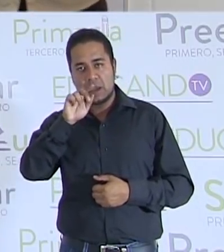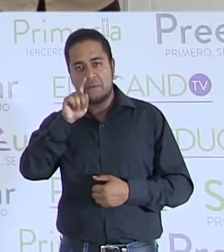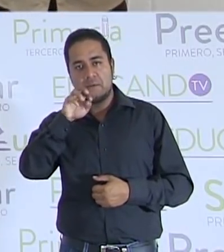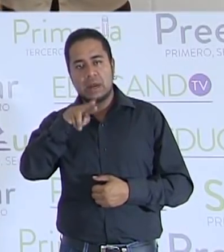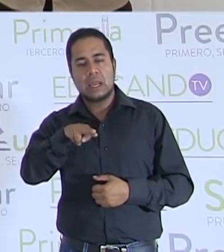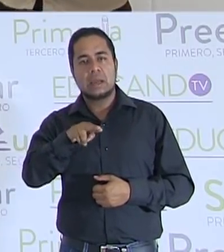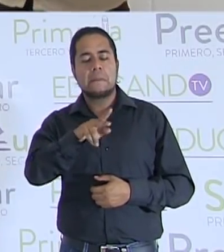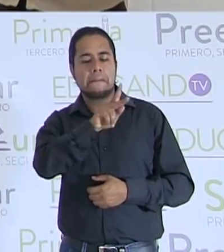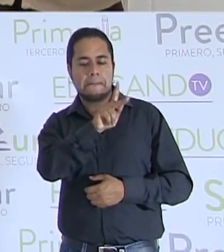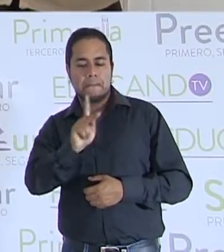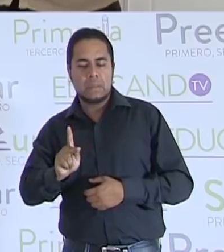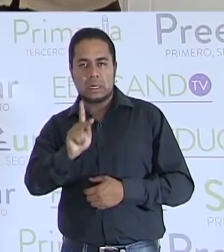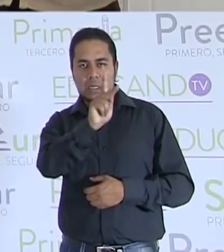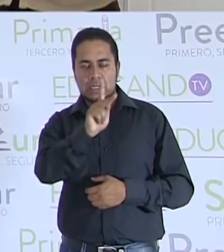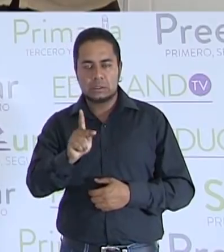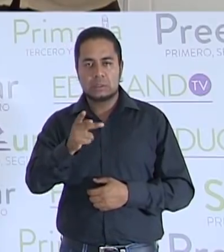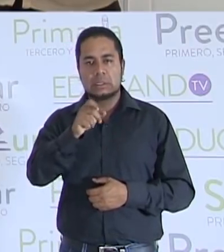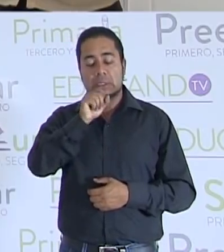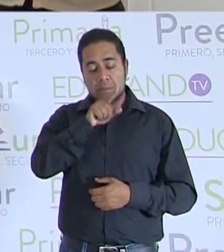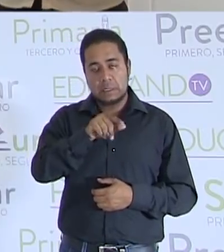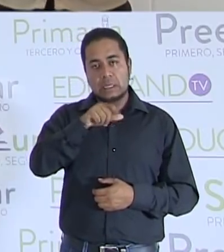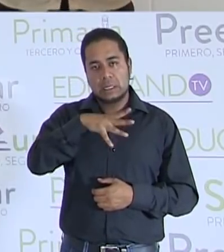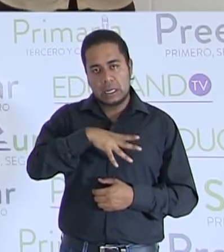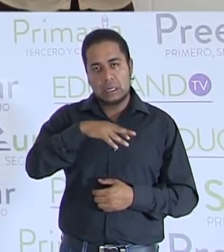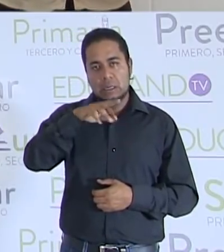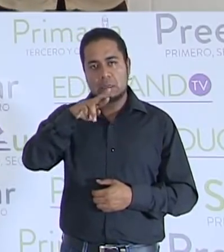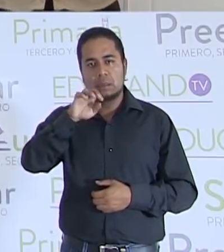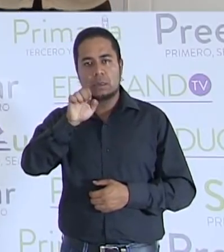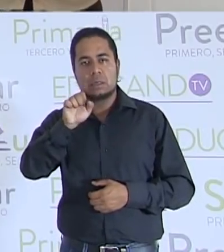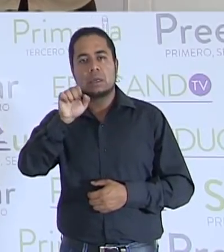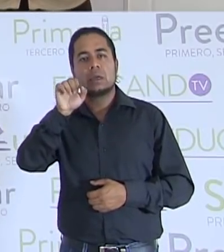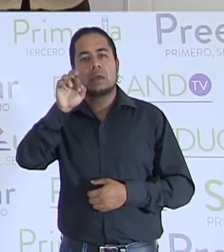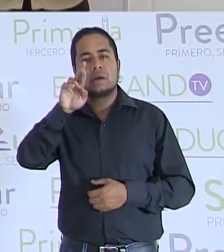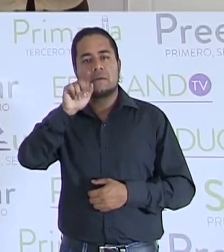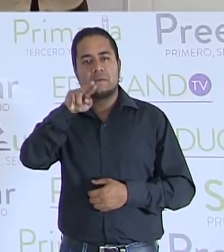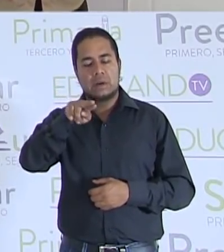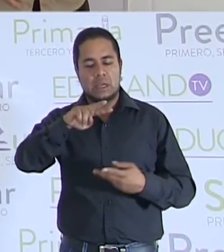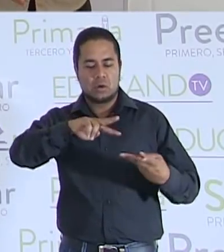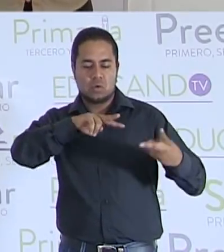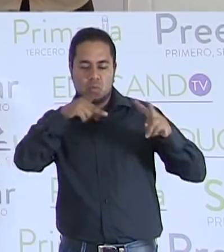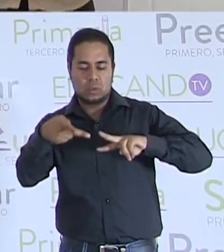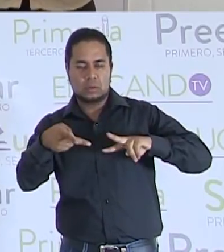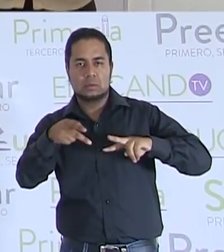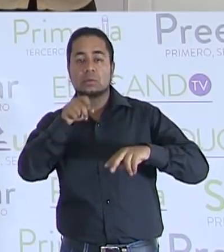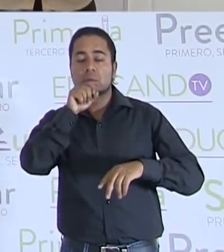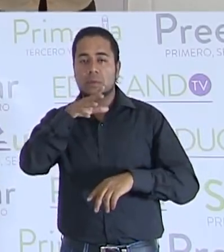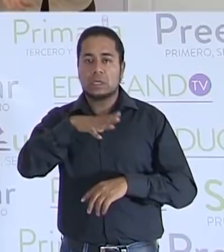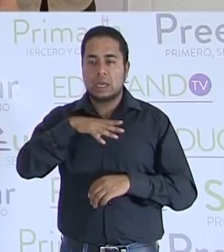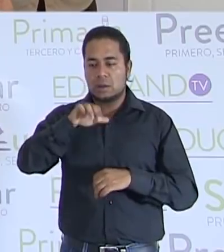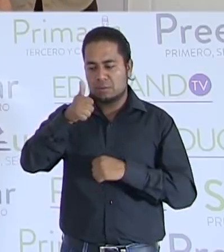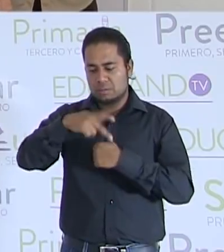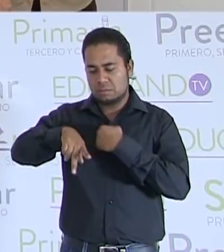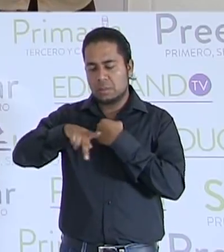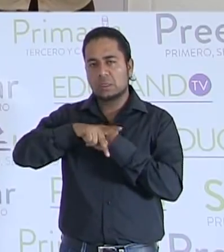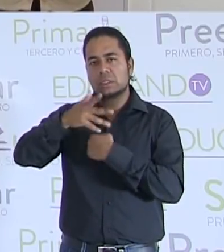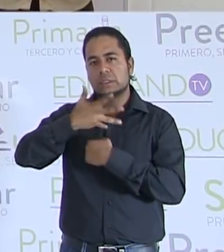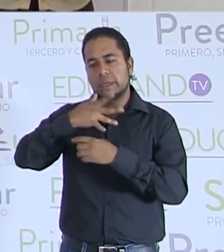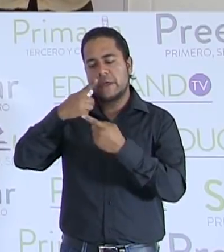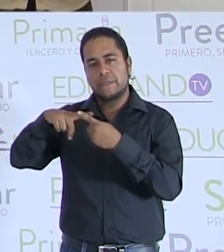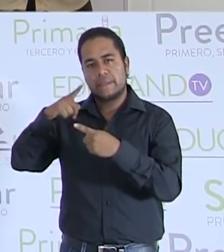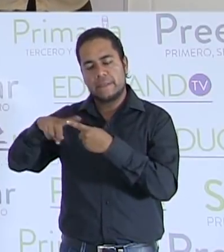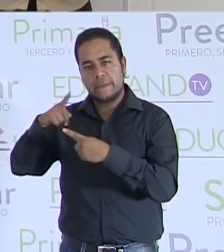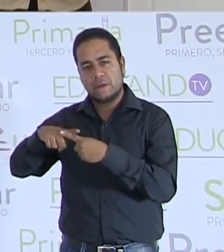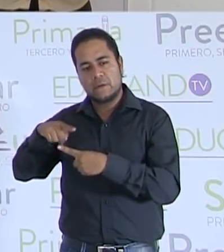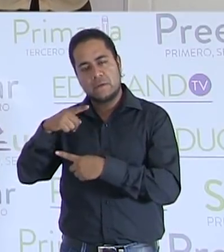y hay refranes opuestos. Y también que en otros países existen otros refranes que se